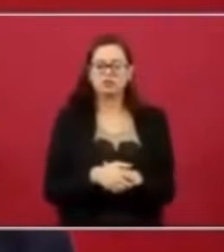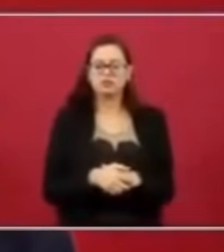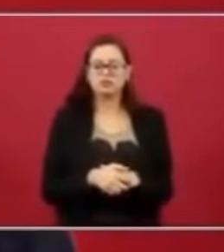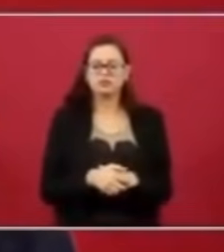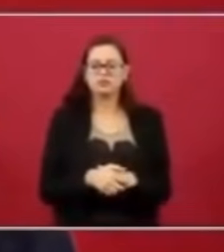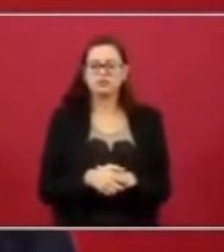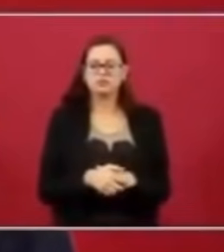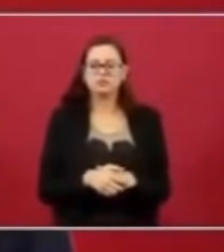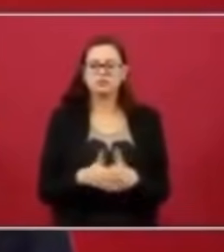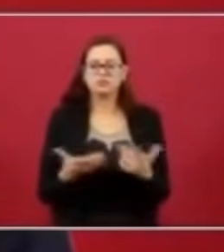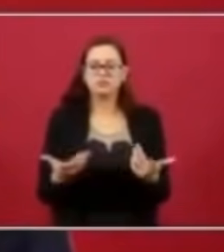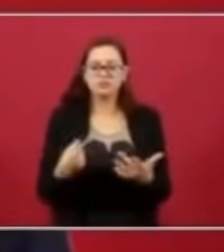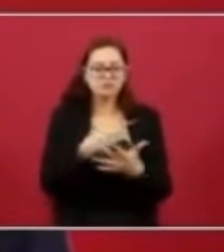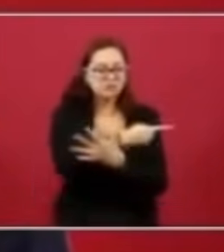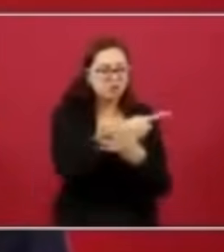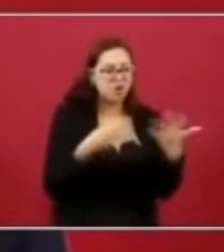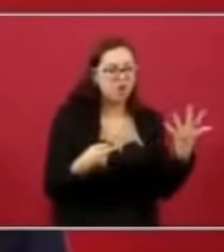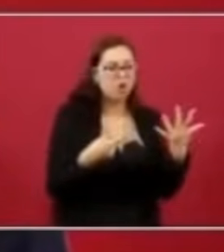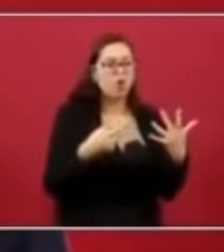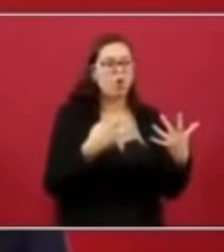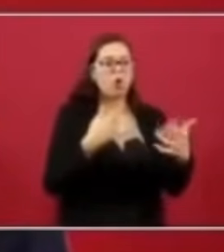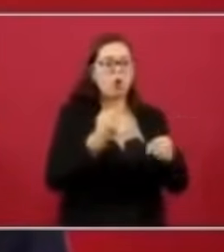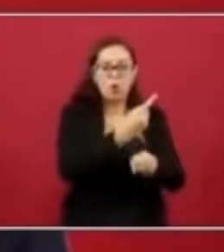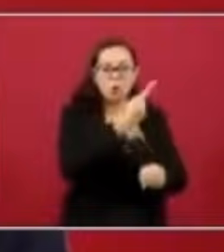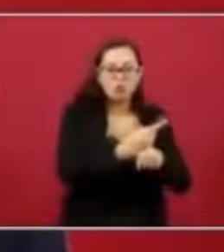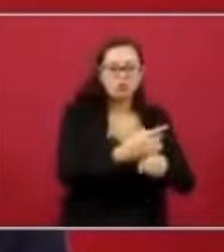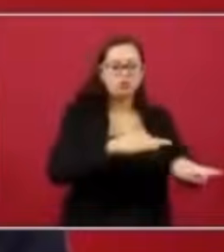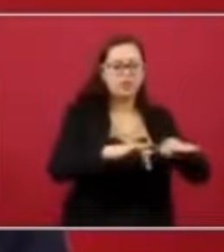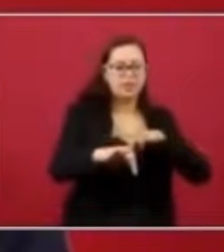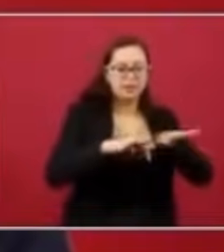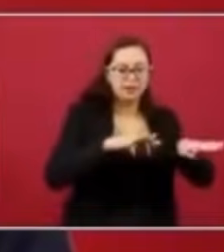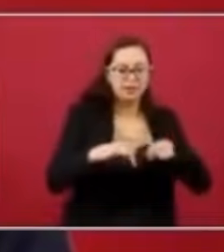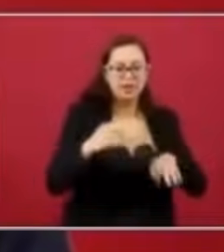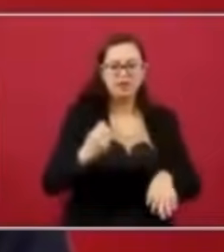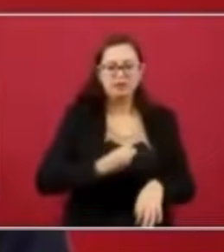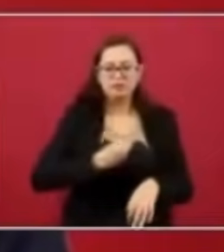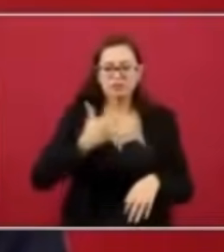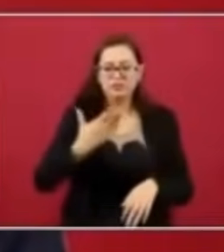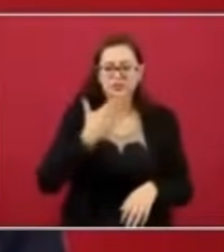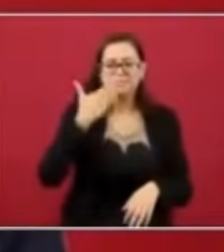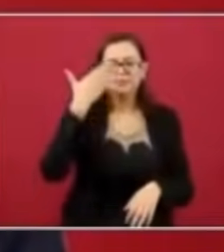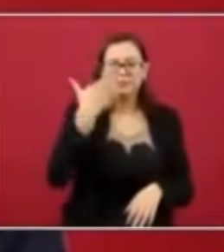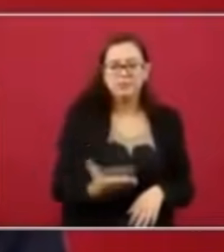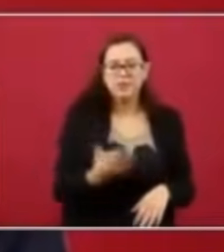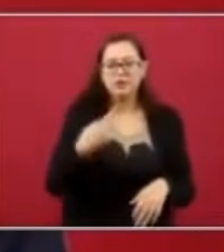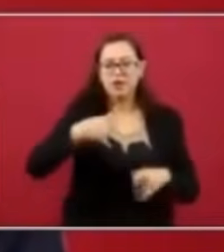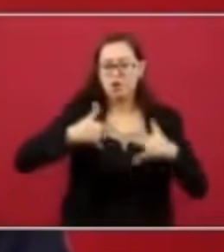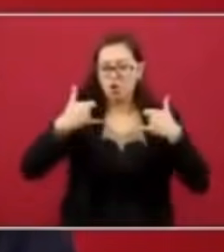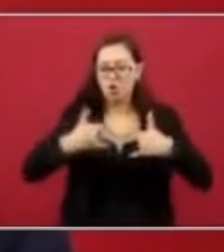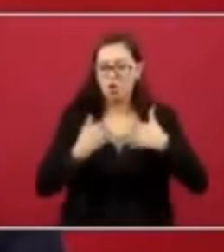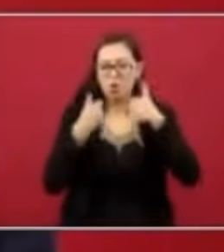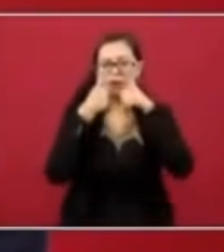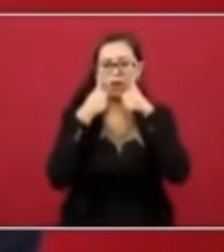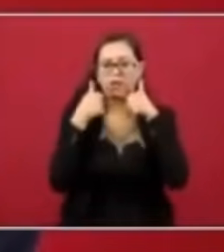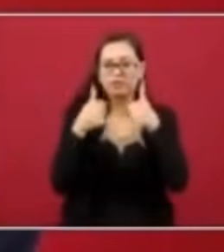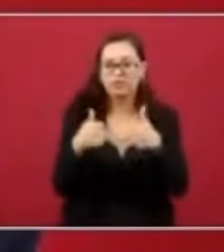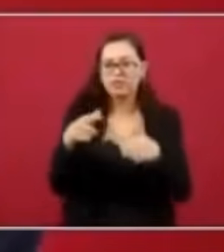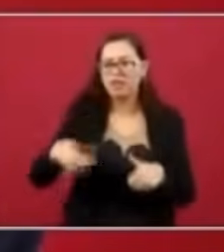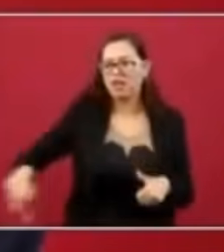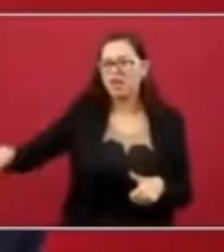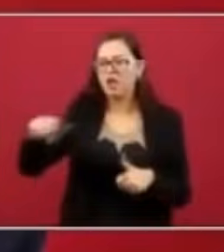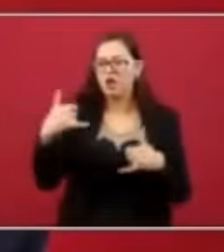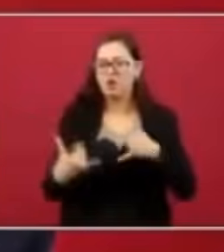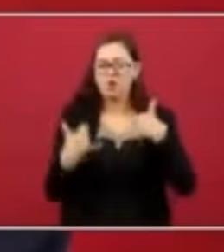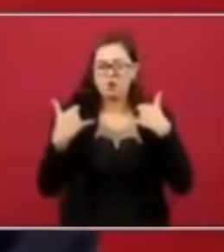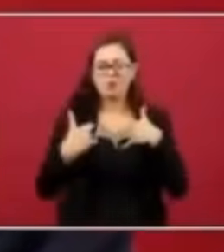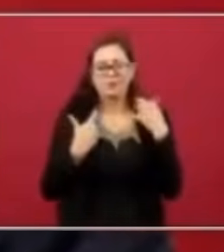el crear oportunidades de trabajo, de bienestar, atención a los jóvenes. Que no se vean obligados los